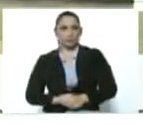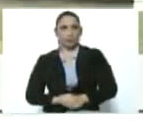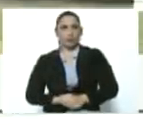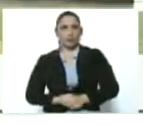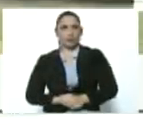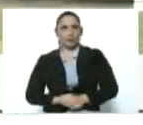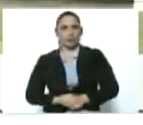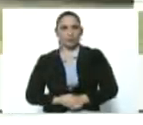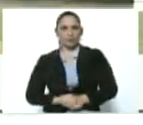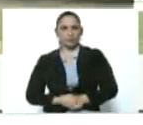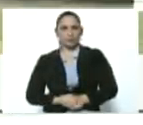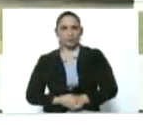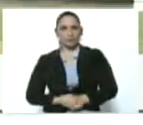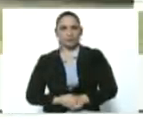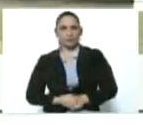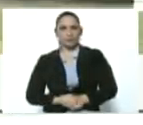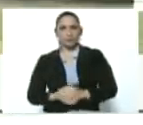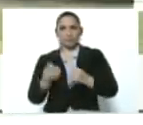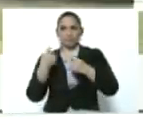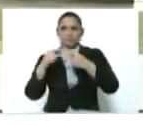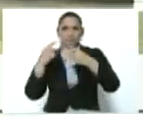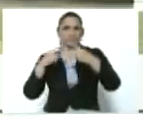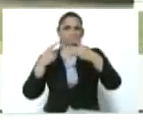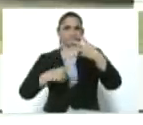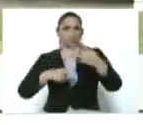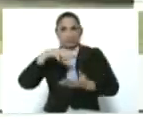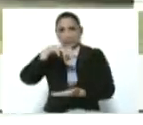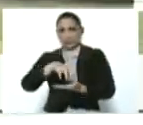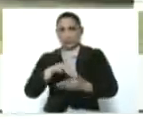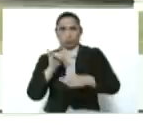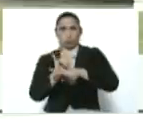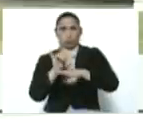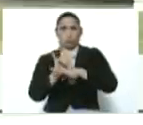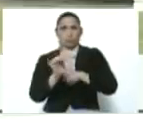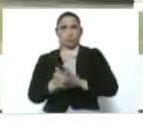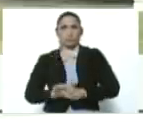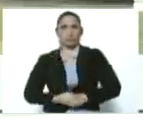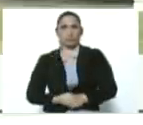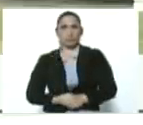igualmente hay varios casos del estado sucre hoy